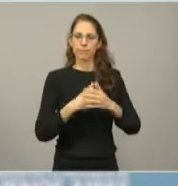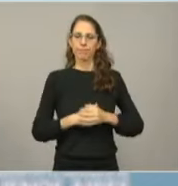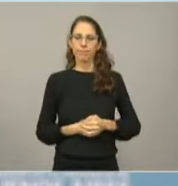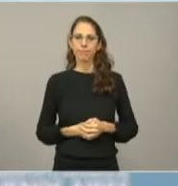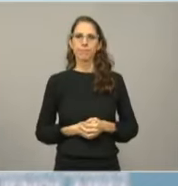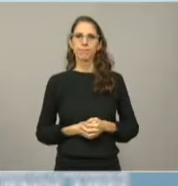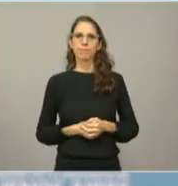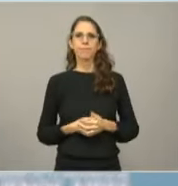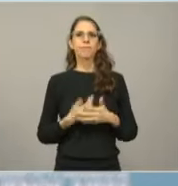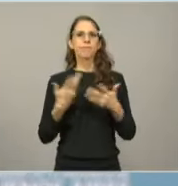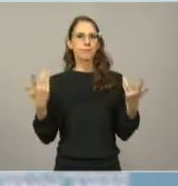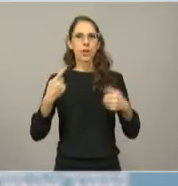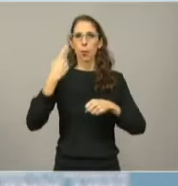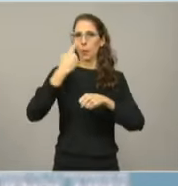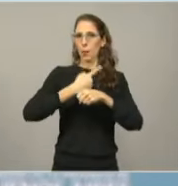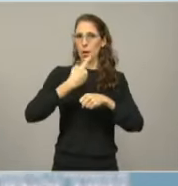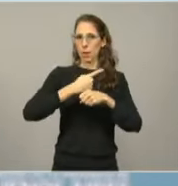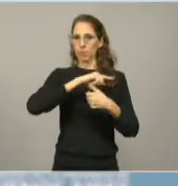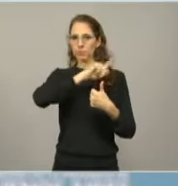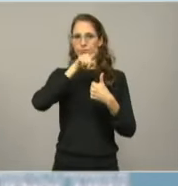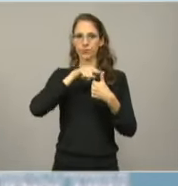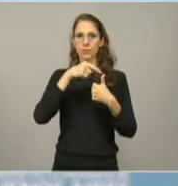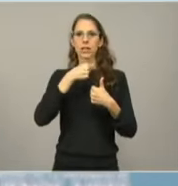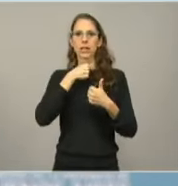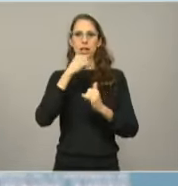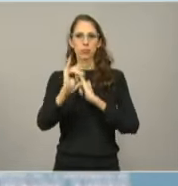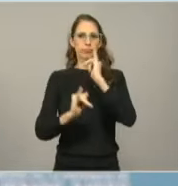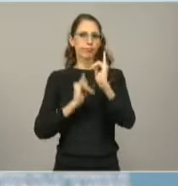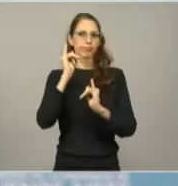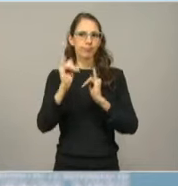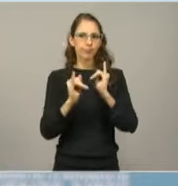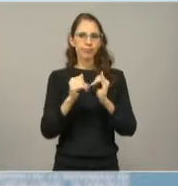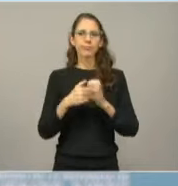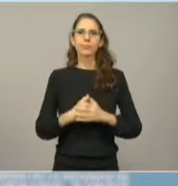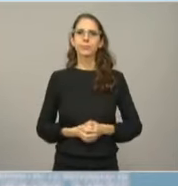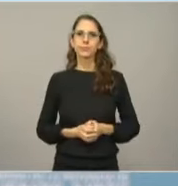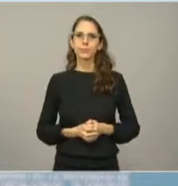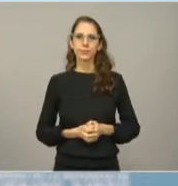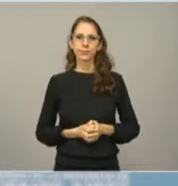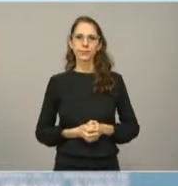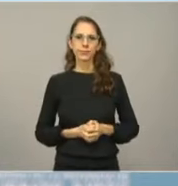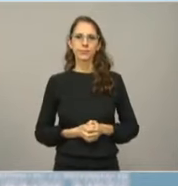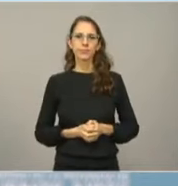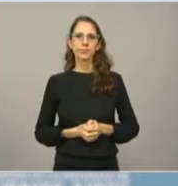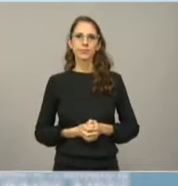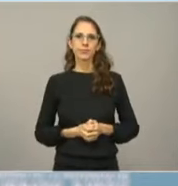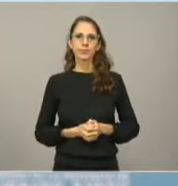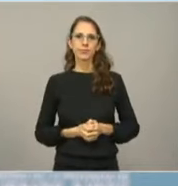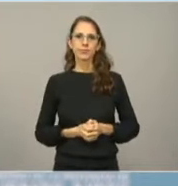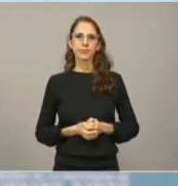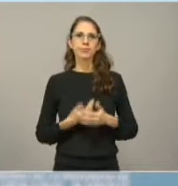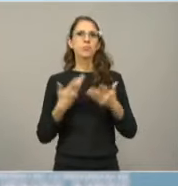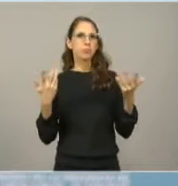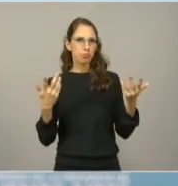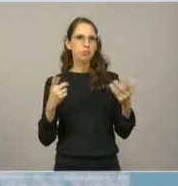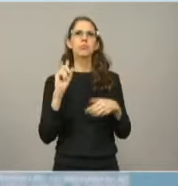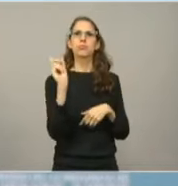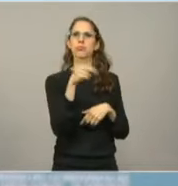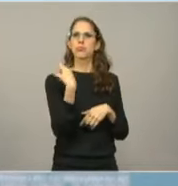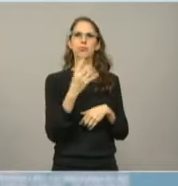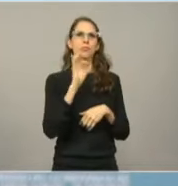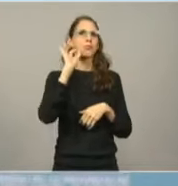sentido el primer punto que que quiero marcar es que lo que estamos viendo Es una crisis